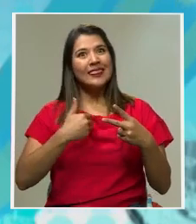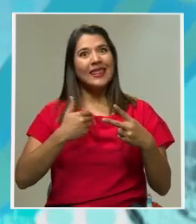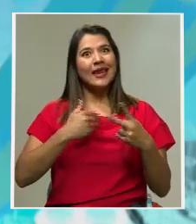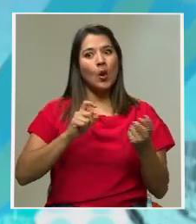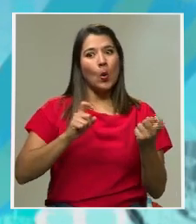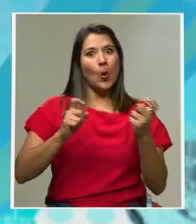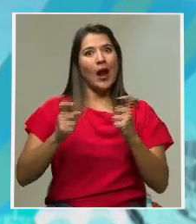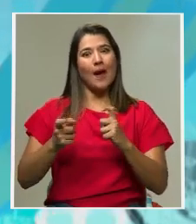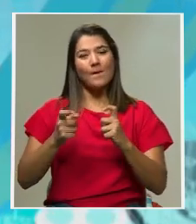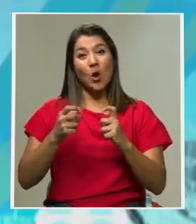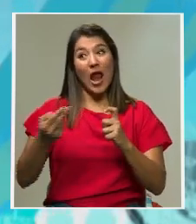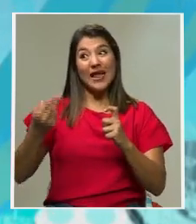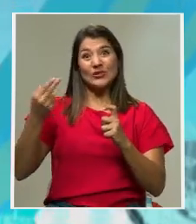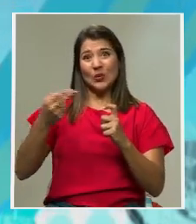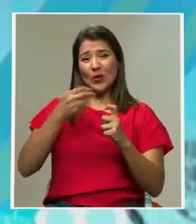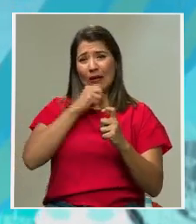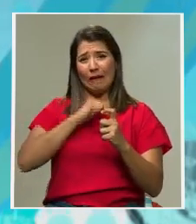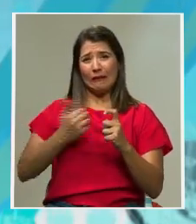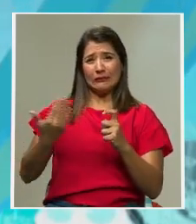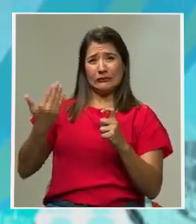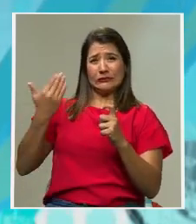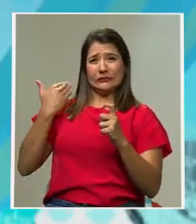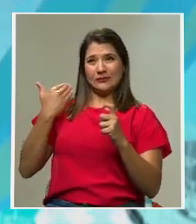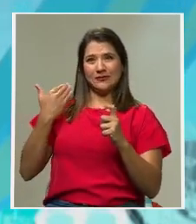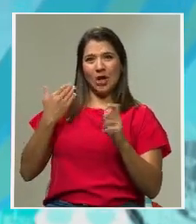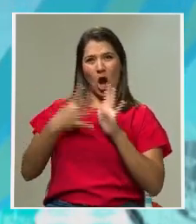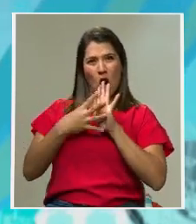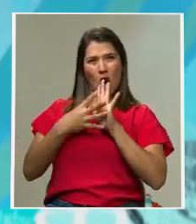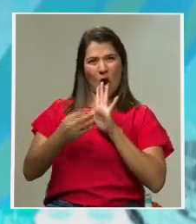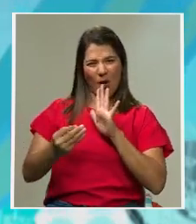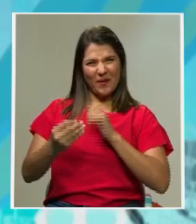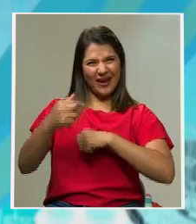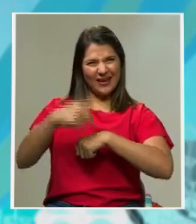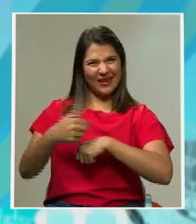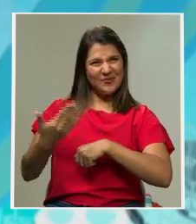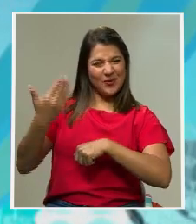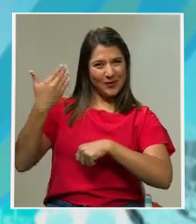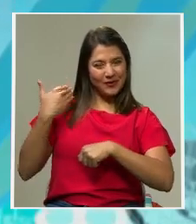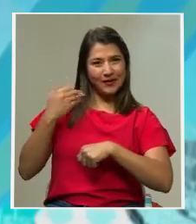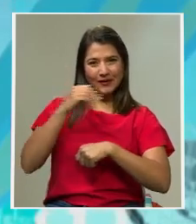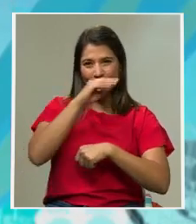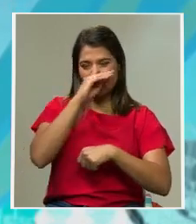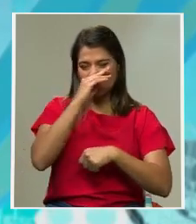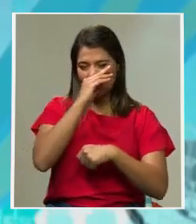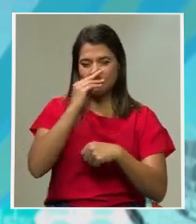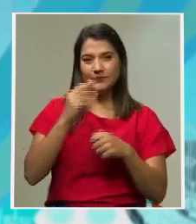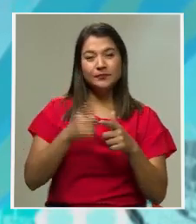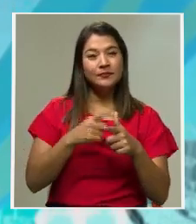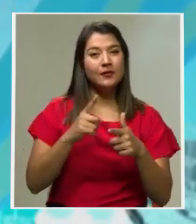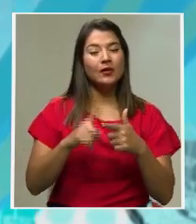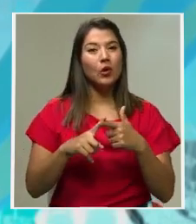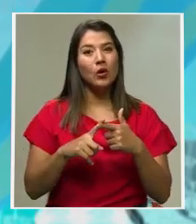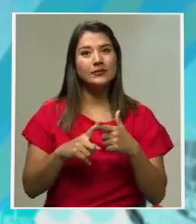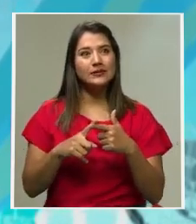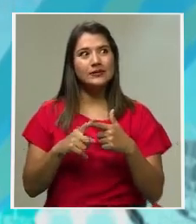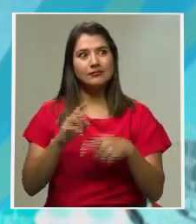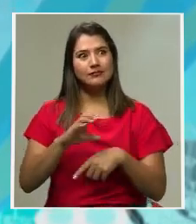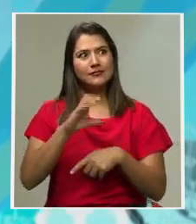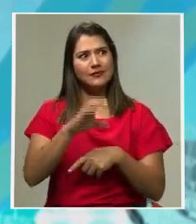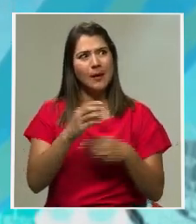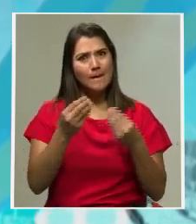grandes producciones hay un volver a la época dorada de Hollywood en el sentido de poner muchísimo dinero.